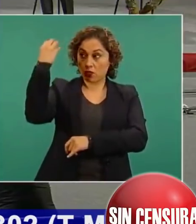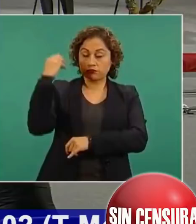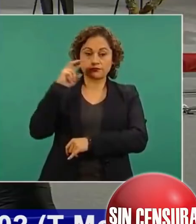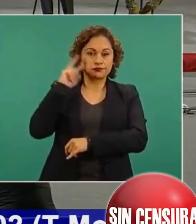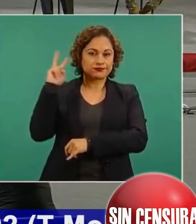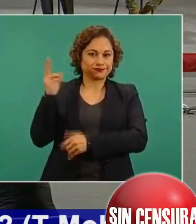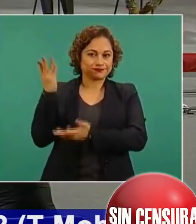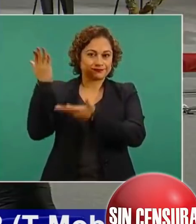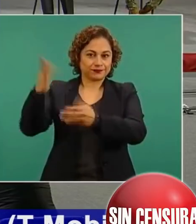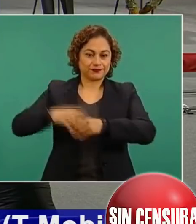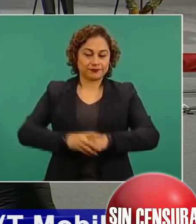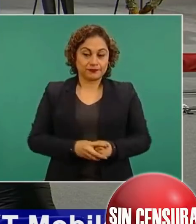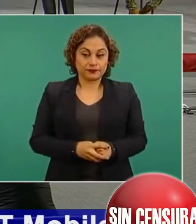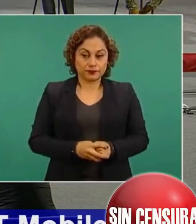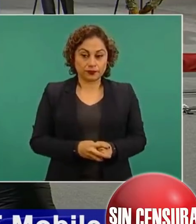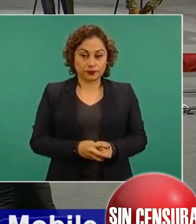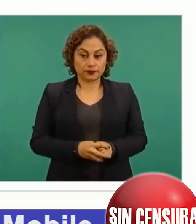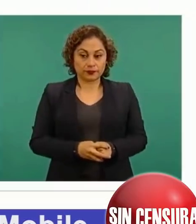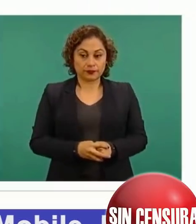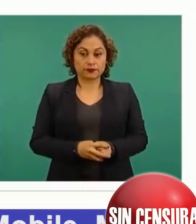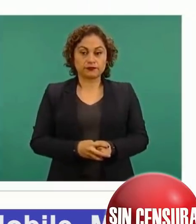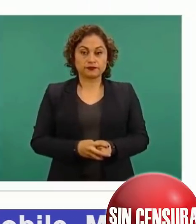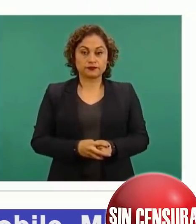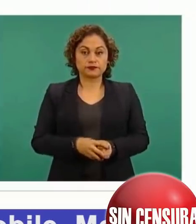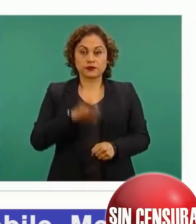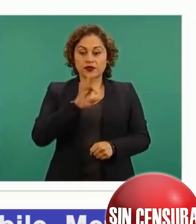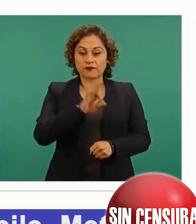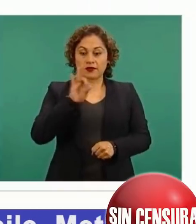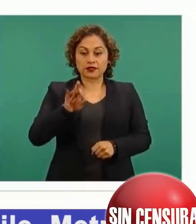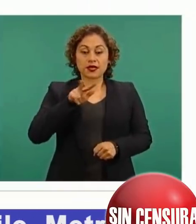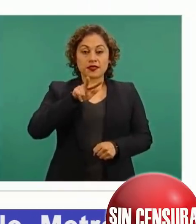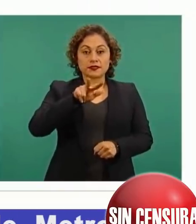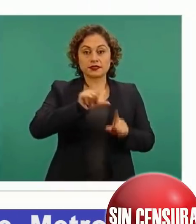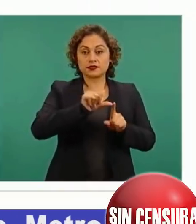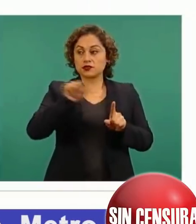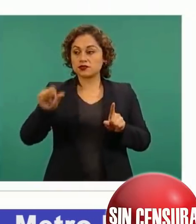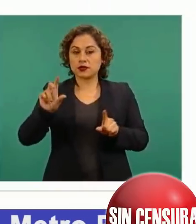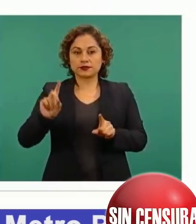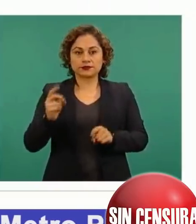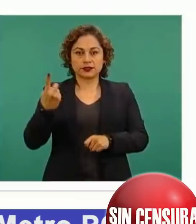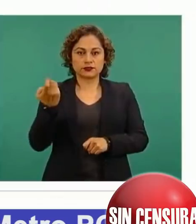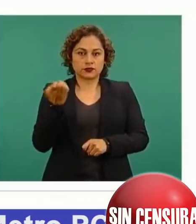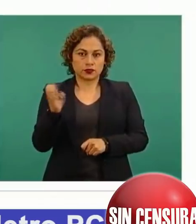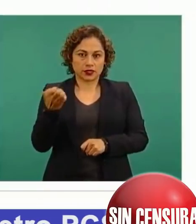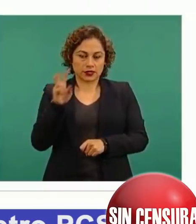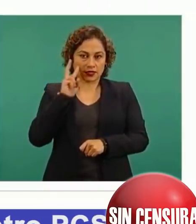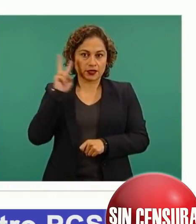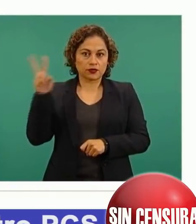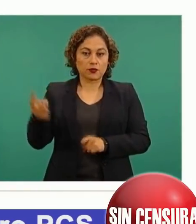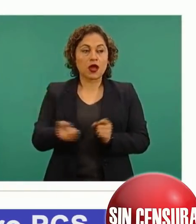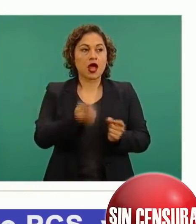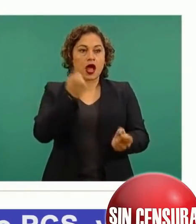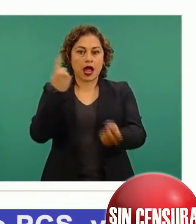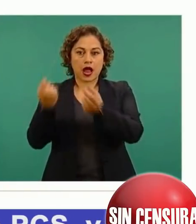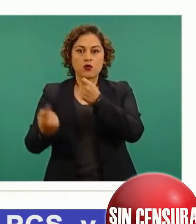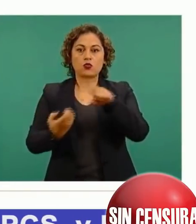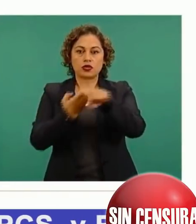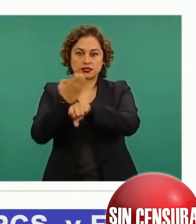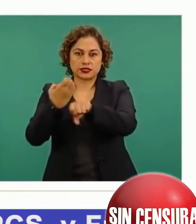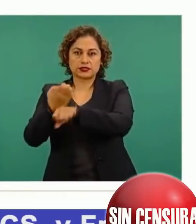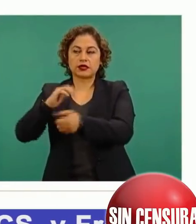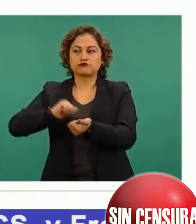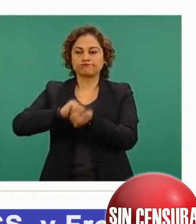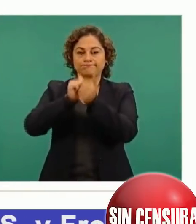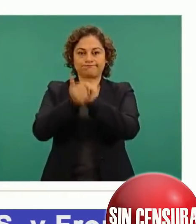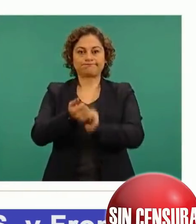COVID, que tendrá vigencia del 18 al 31 de enero. Varias entidades pasaron a rojo, fueron ya señaladas.